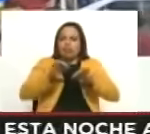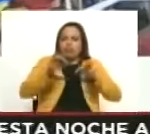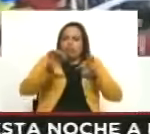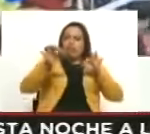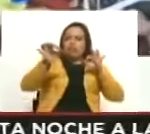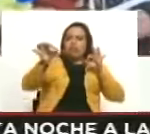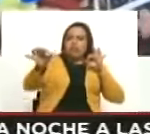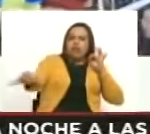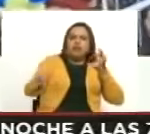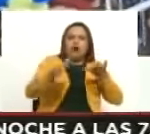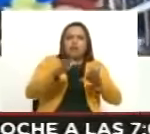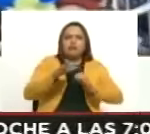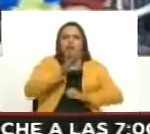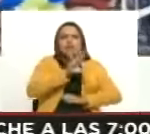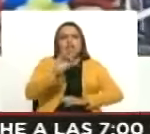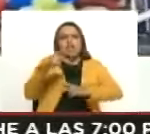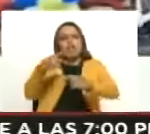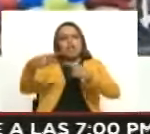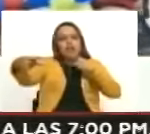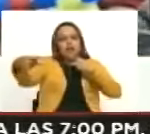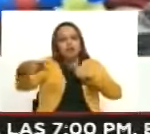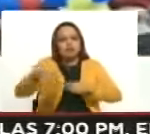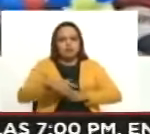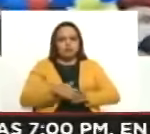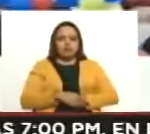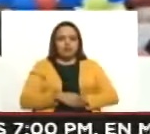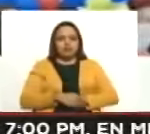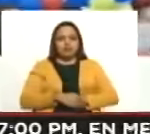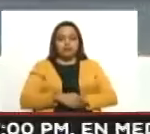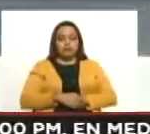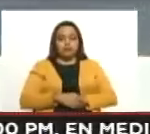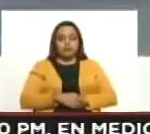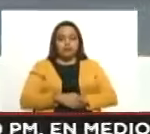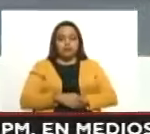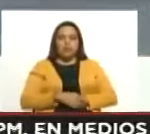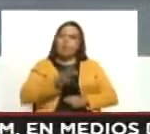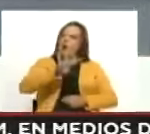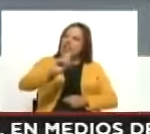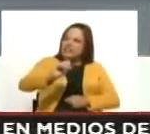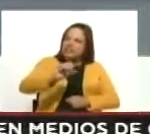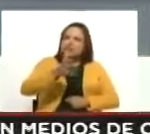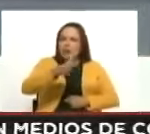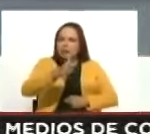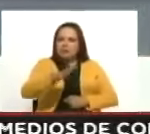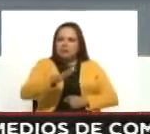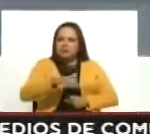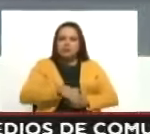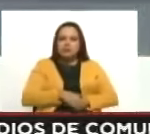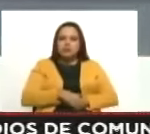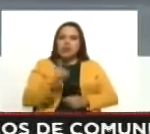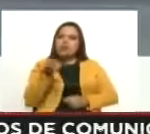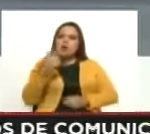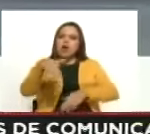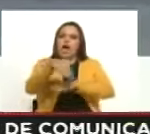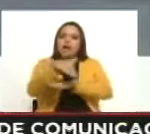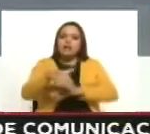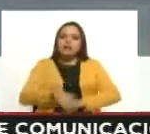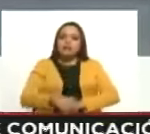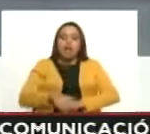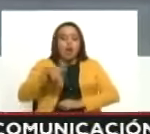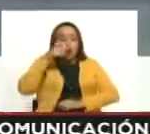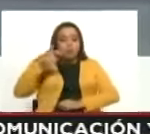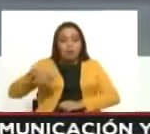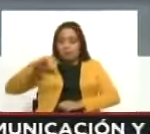son como 30 kilómetros más o menos. 40, pues. de calle, de pueblo, de lado y lado.